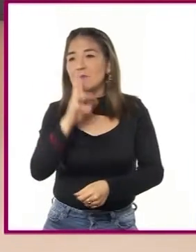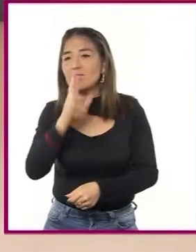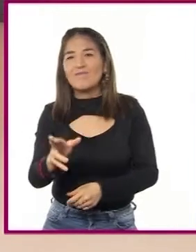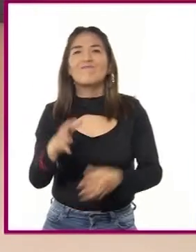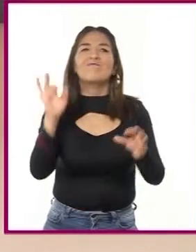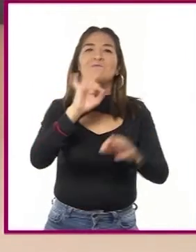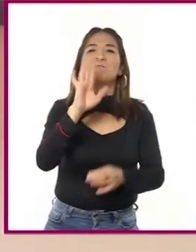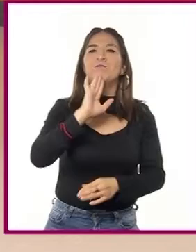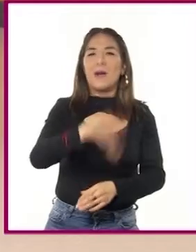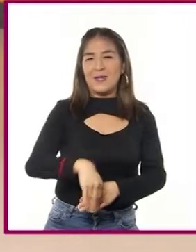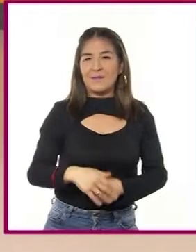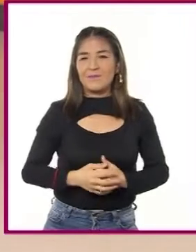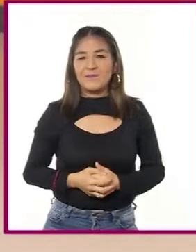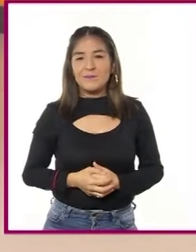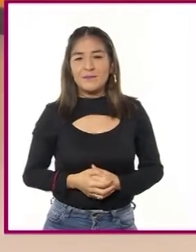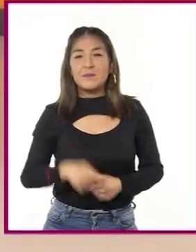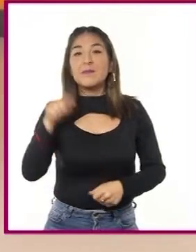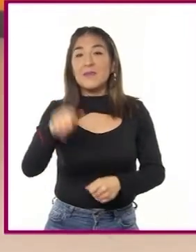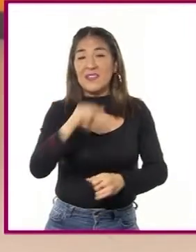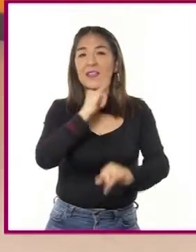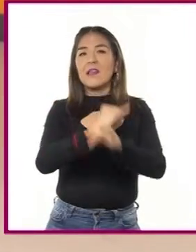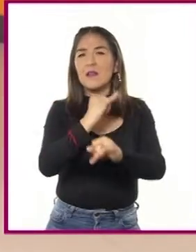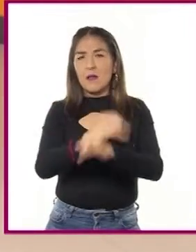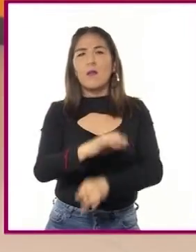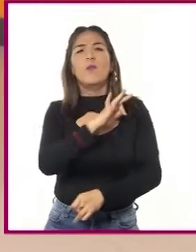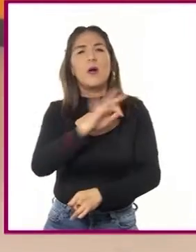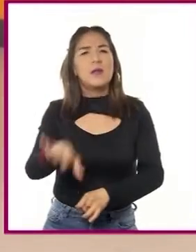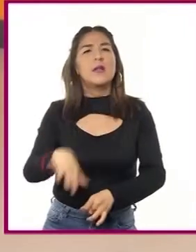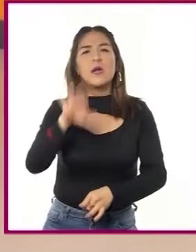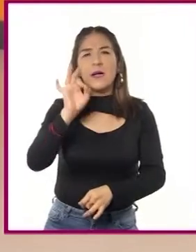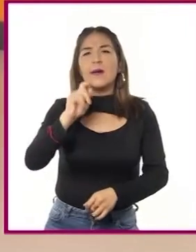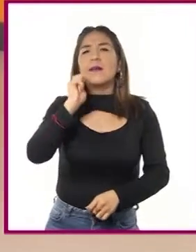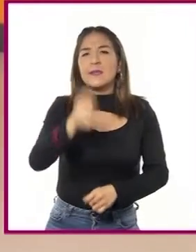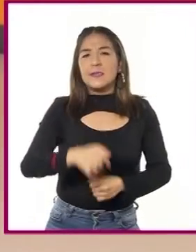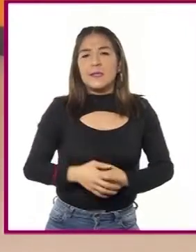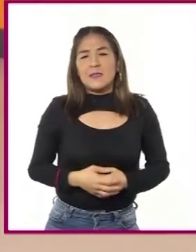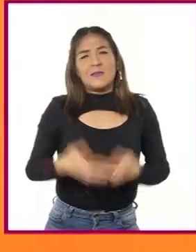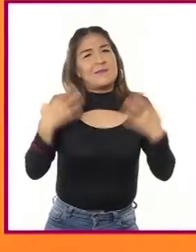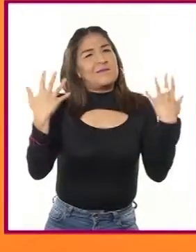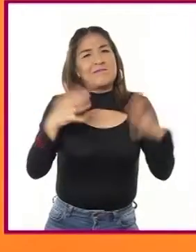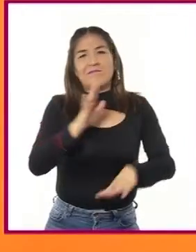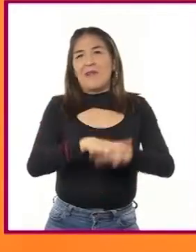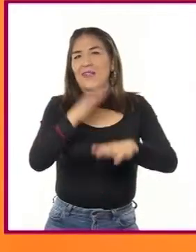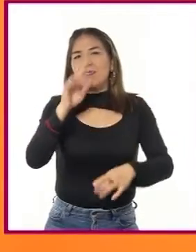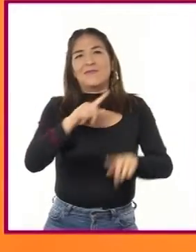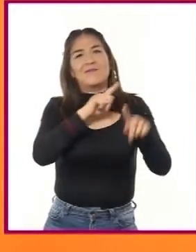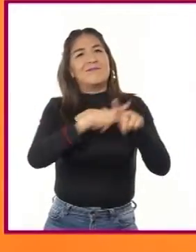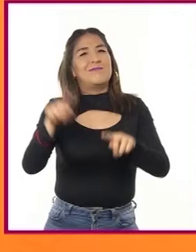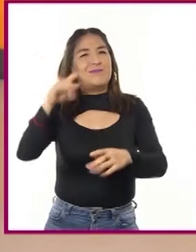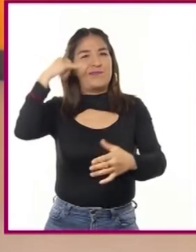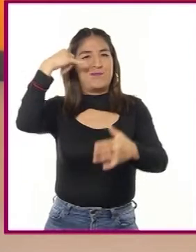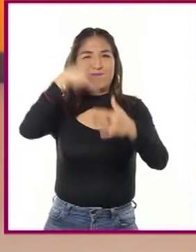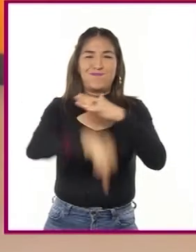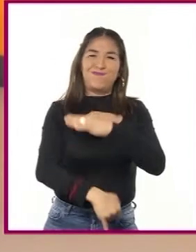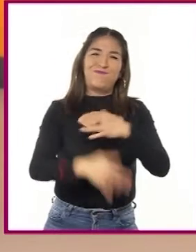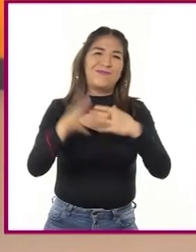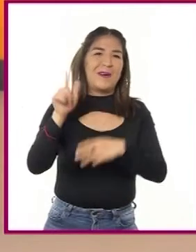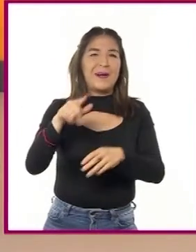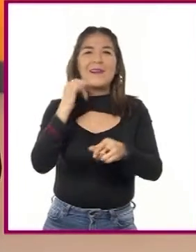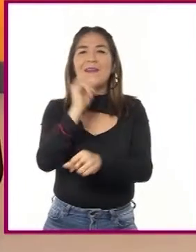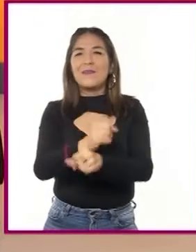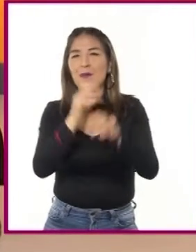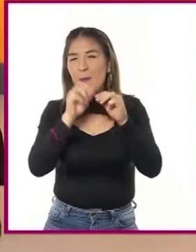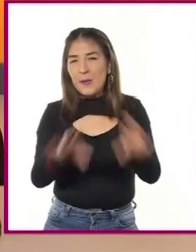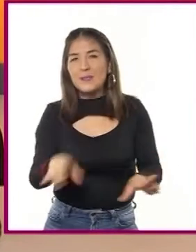no deseamos. En Internet podemos encontrar una gama diversa, por no decir infinita, de información